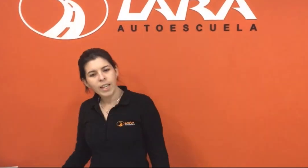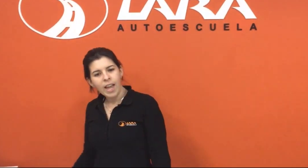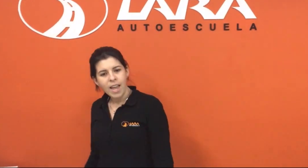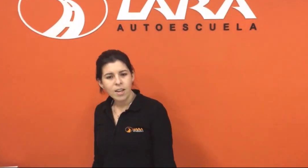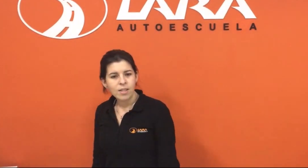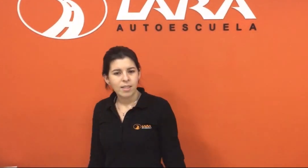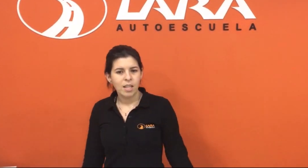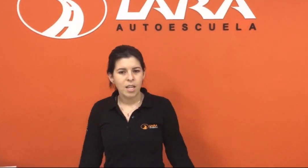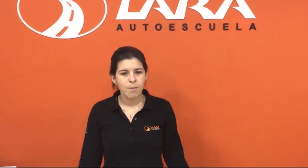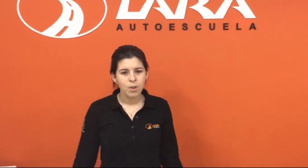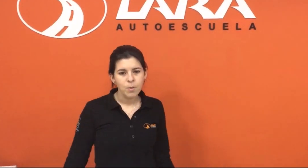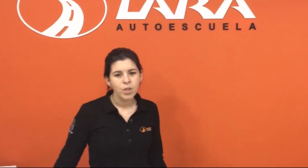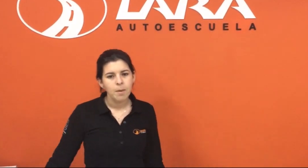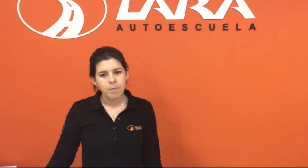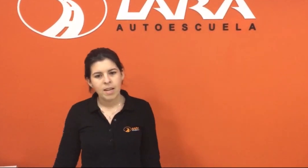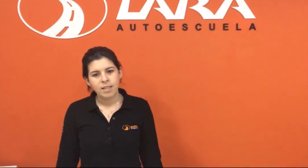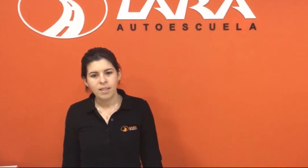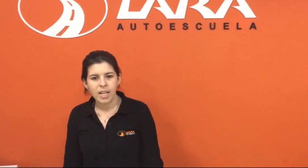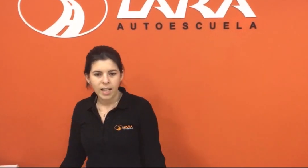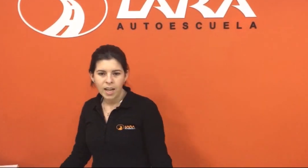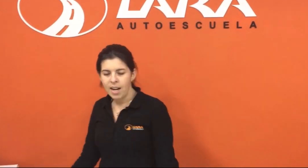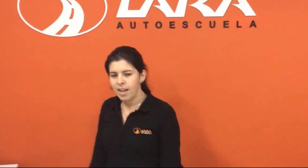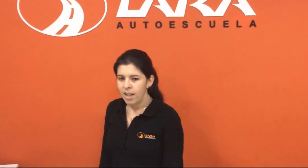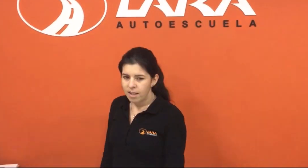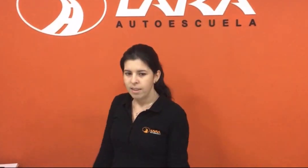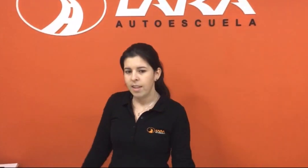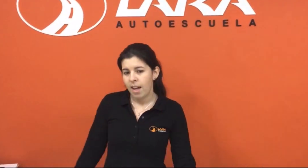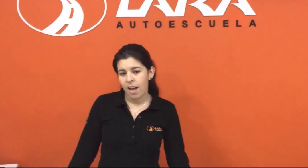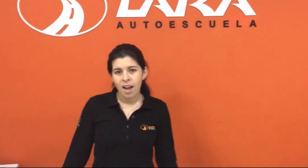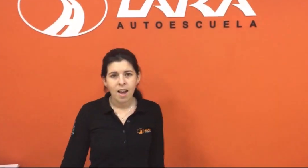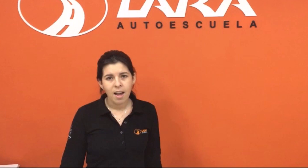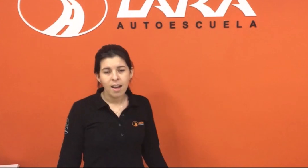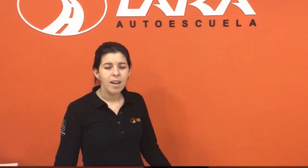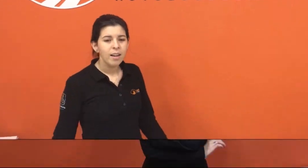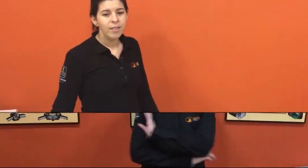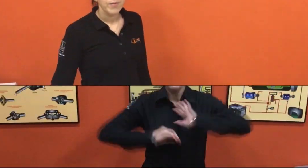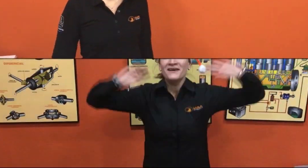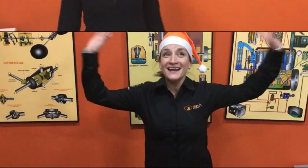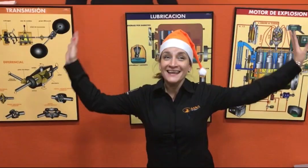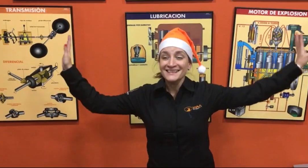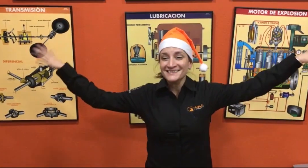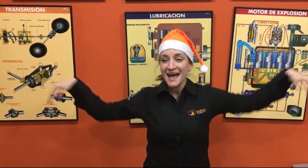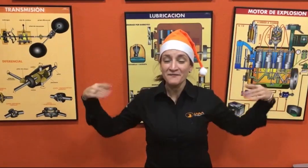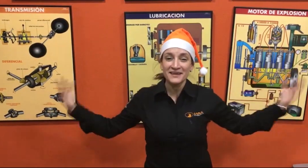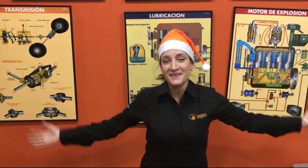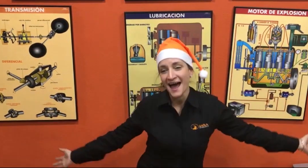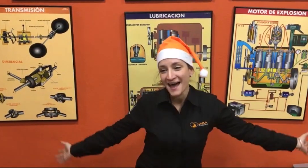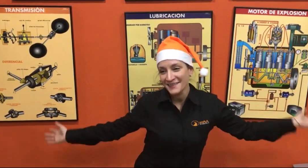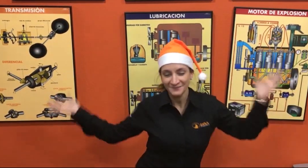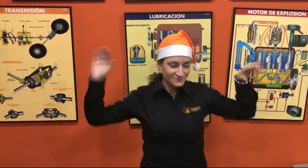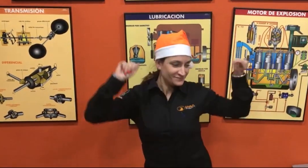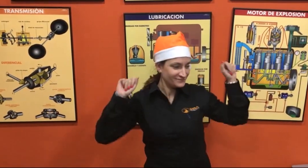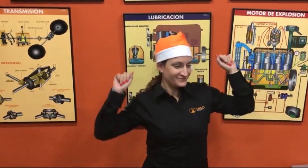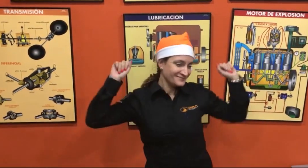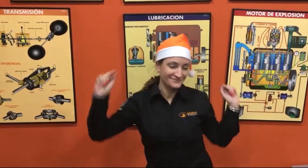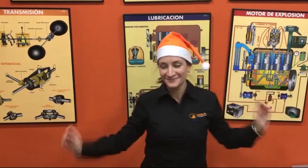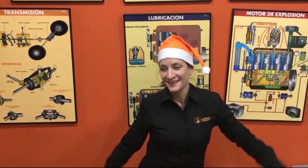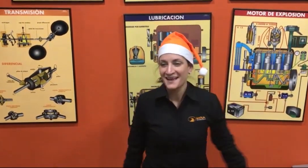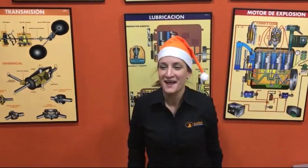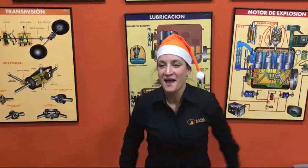momento de que gocemos, mucha paz tengan al cantar. ¡Feliz Navidad!